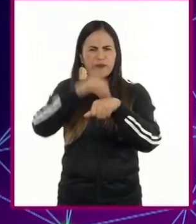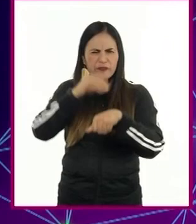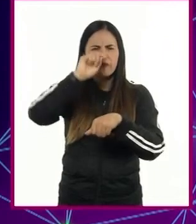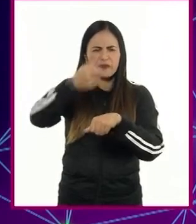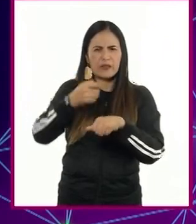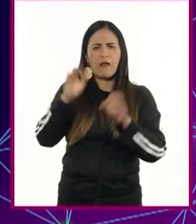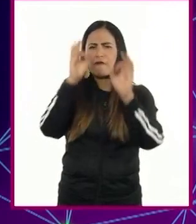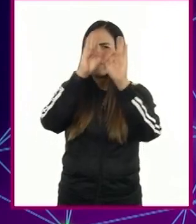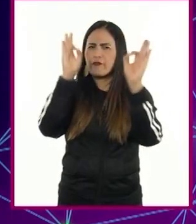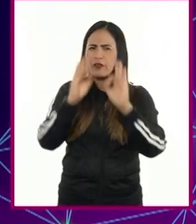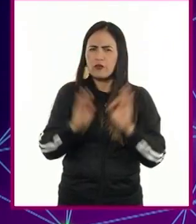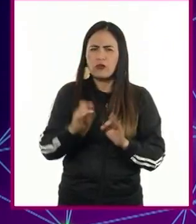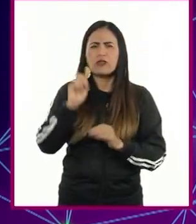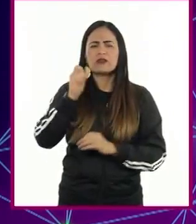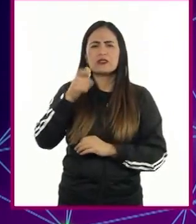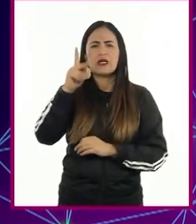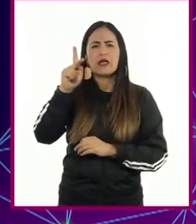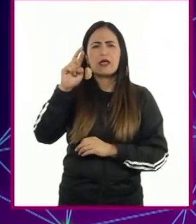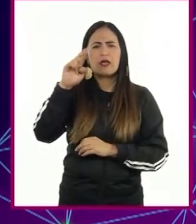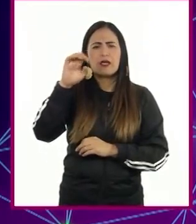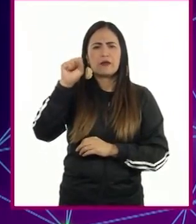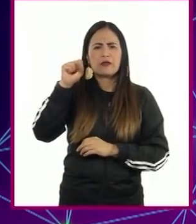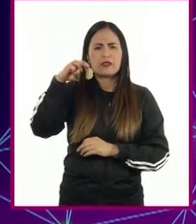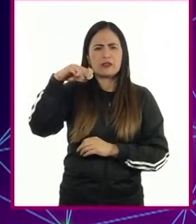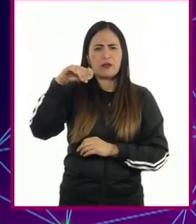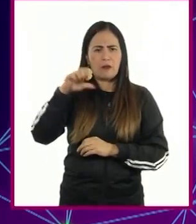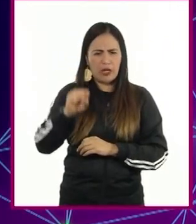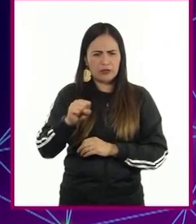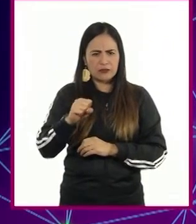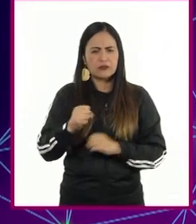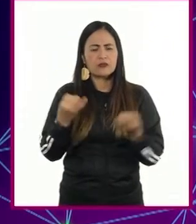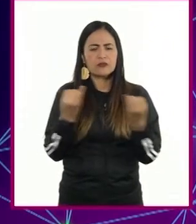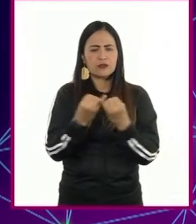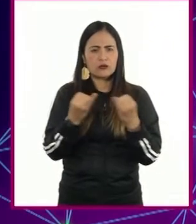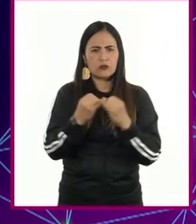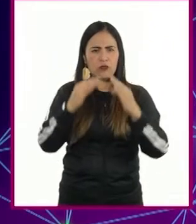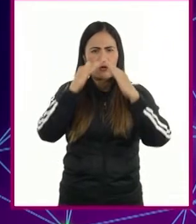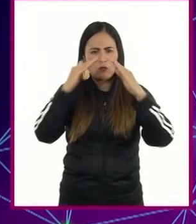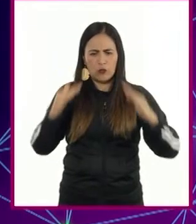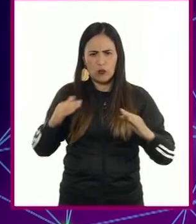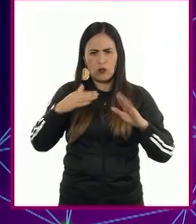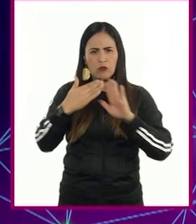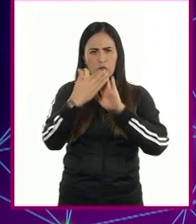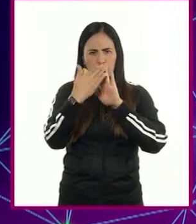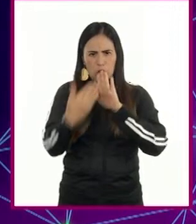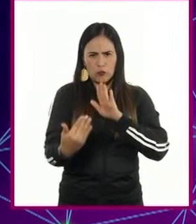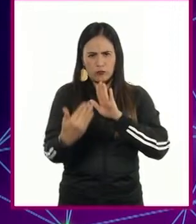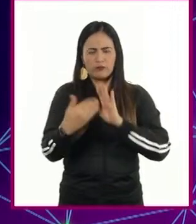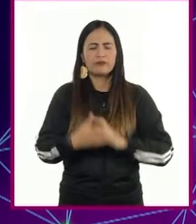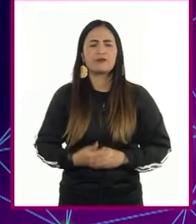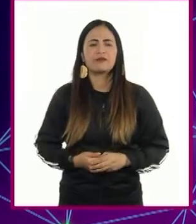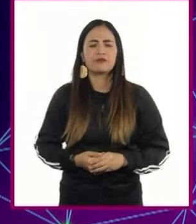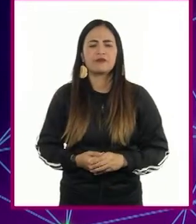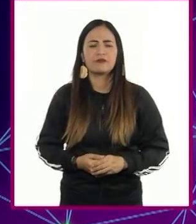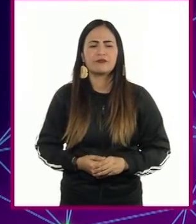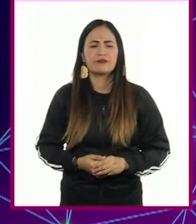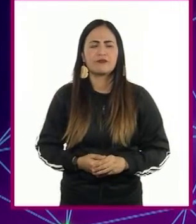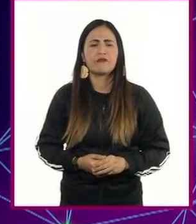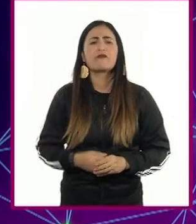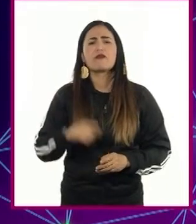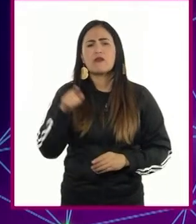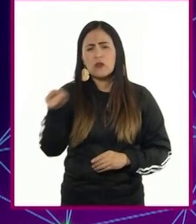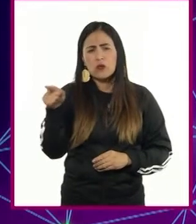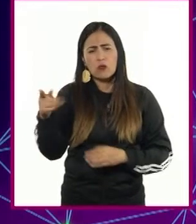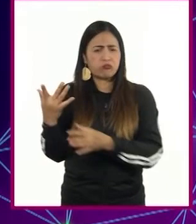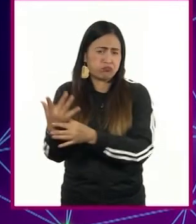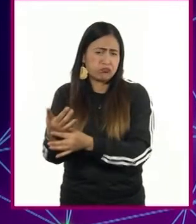hoy conocemos como prismas y pirámides sobre sus columnas lateradas. En ellas, usted sugiere